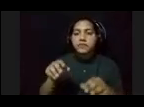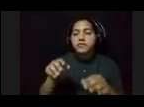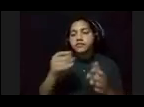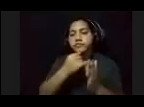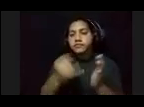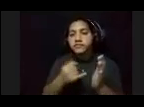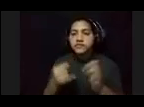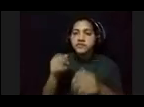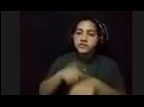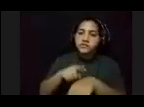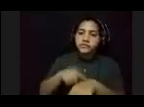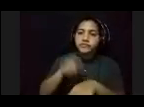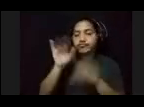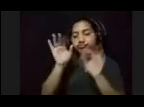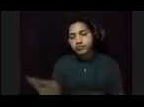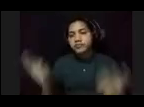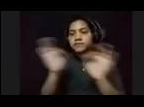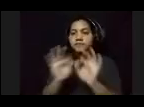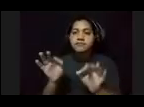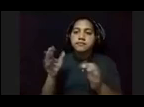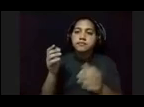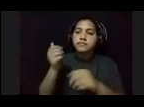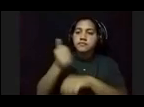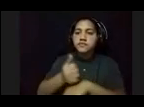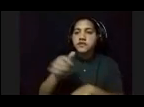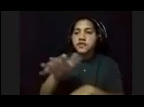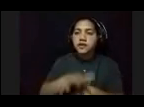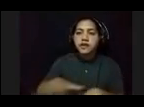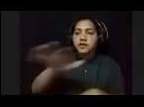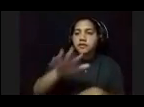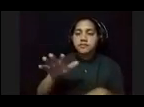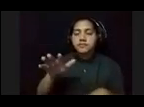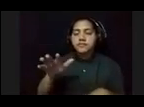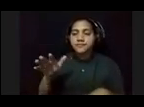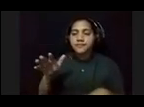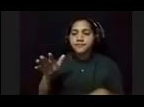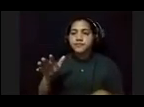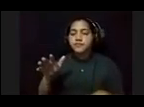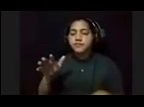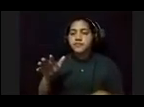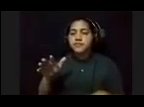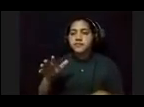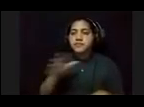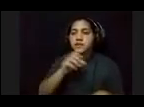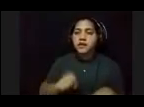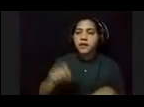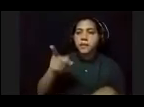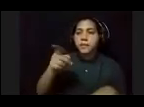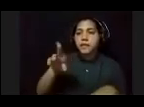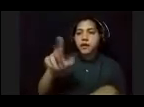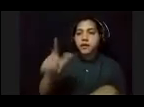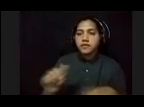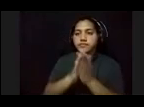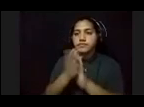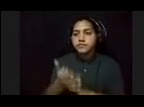ciudad hasta llegar a determinar la toponimia del lugar. Más tarde, el antiguo Fortín de la Perla se transformó en